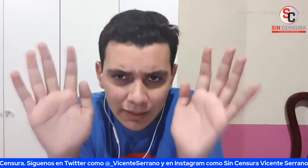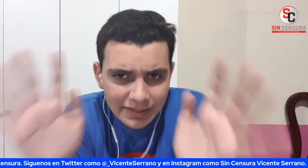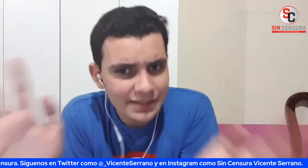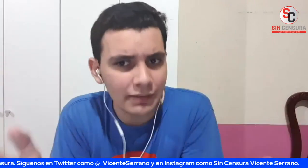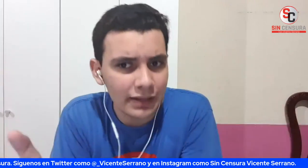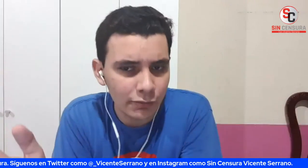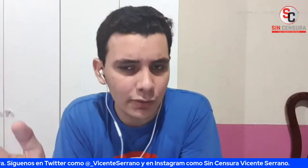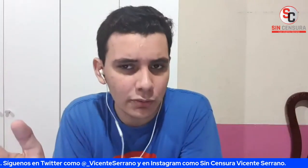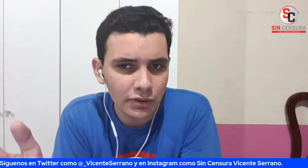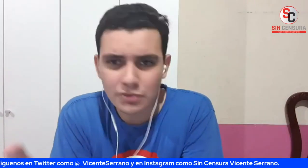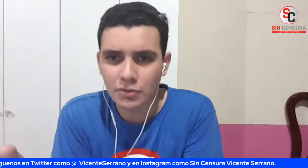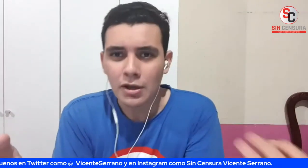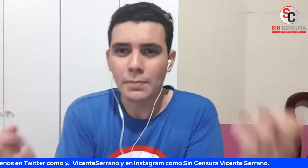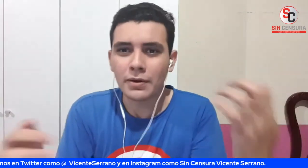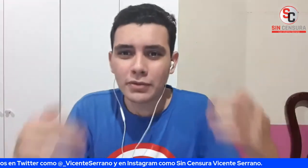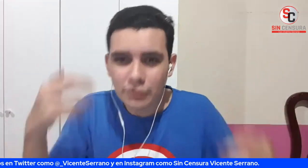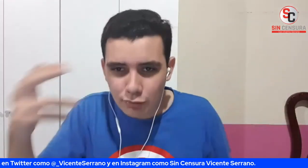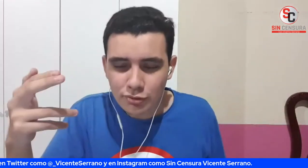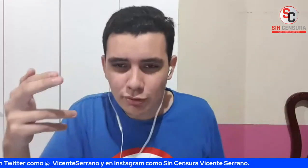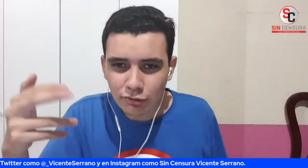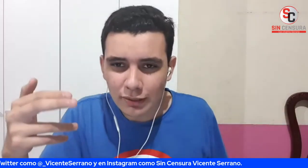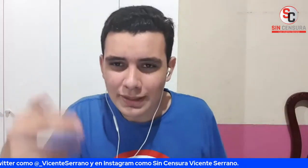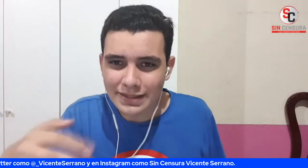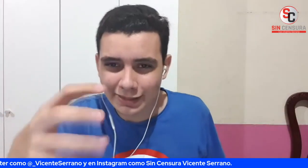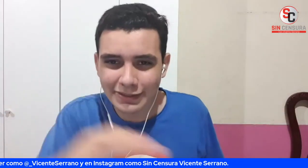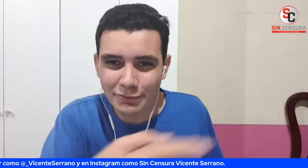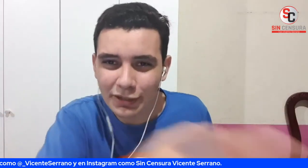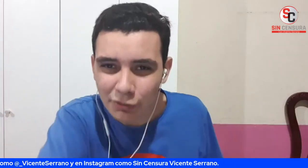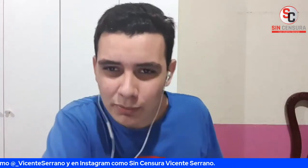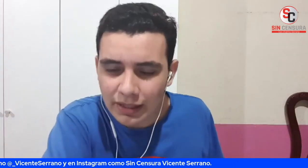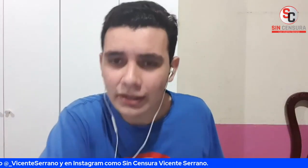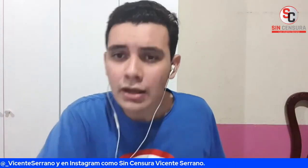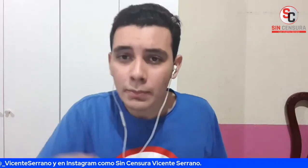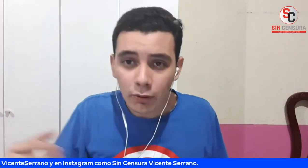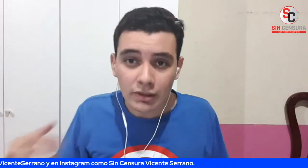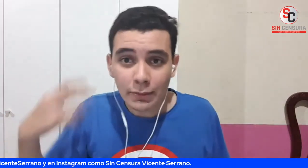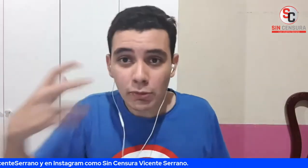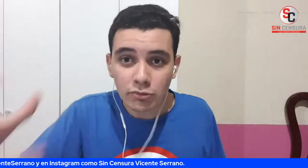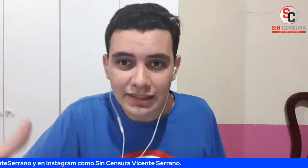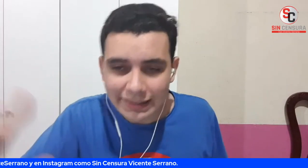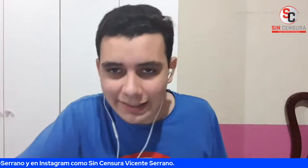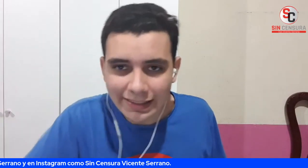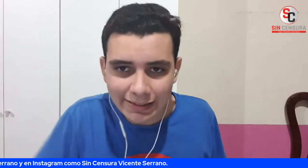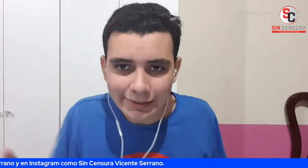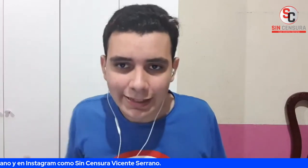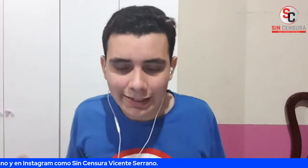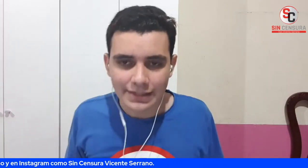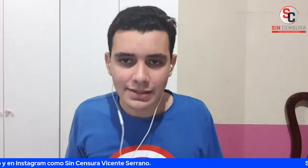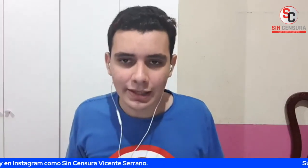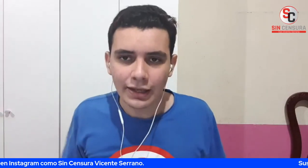sacarse de ese botín un pequeño moche, y así es como funcionó la política mexicana